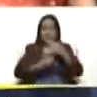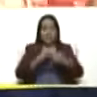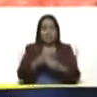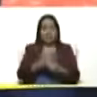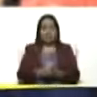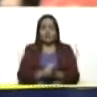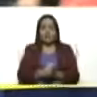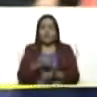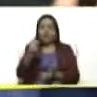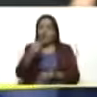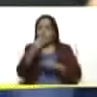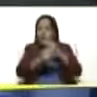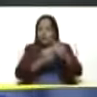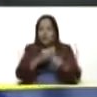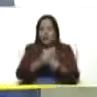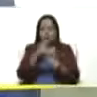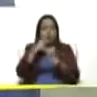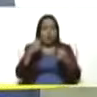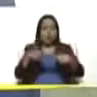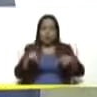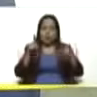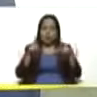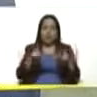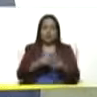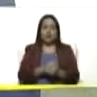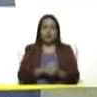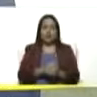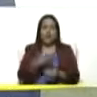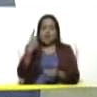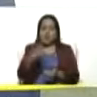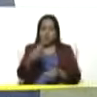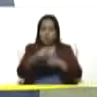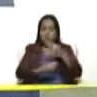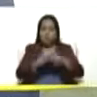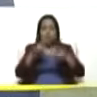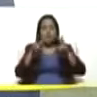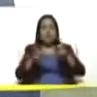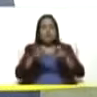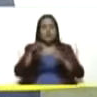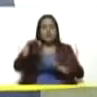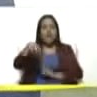El no hacerlo no es alternativa. Tenemos que construir un nuevo Estado,